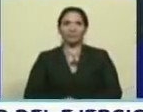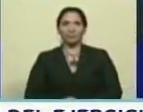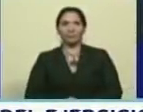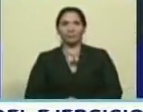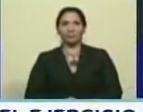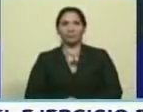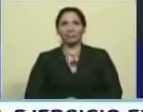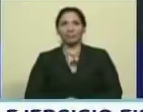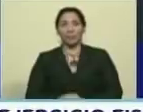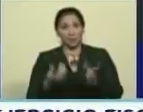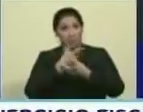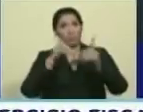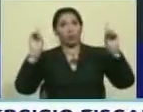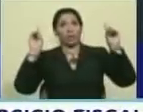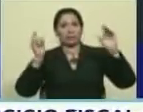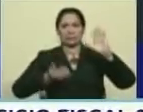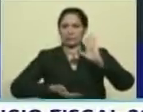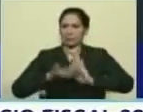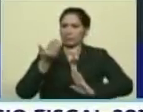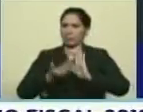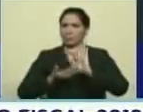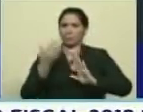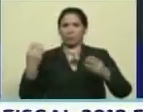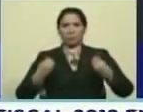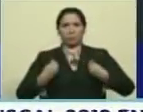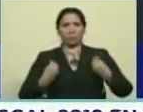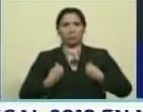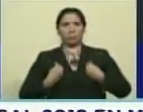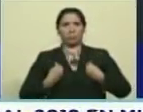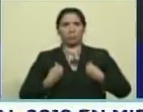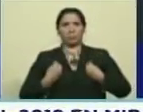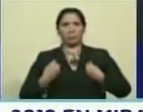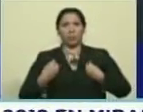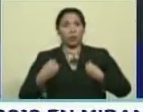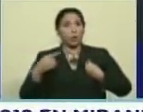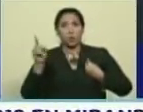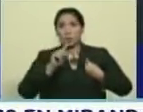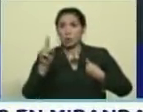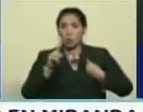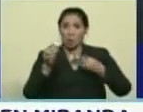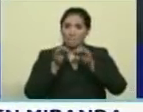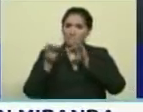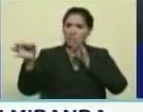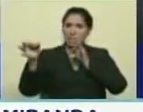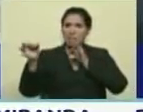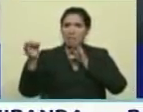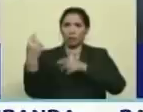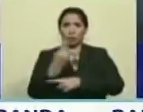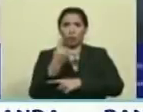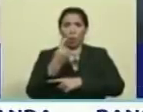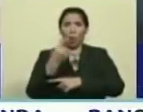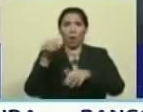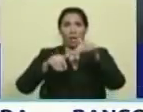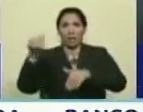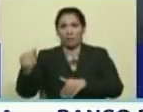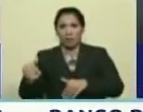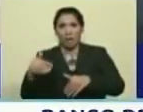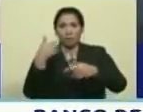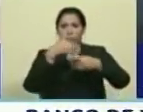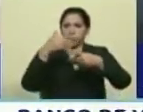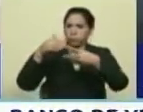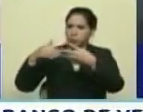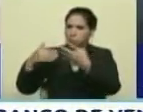Una democracia vigorosa que no se mide solo en elecciones. Es una democracia que se mide en distribución de la